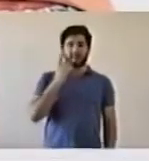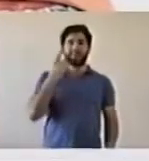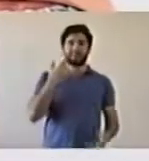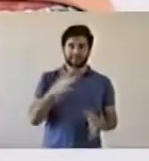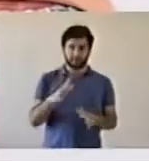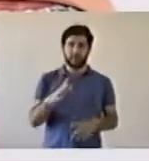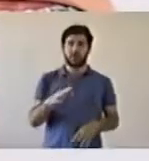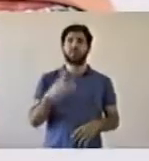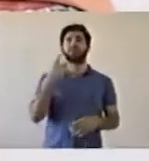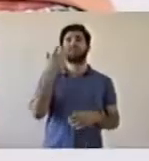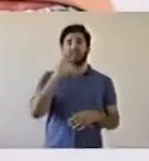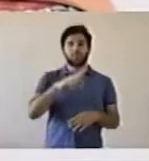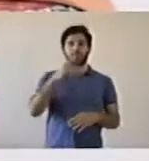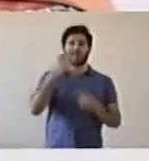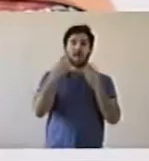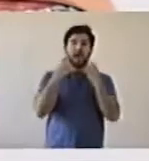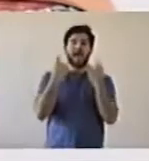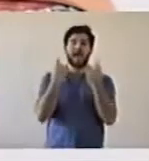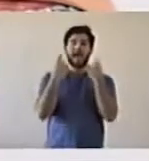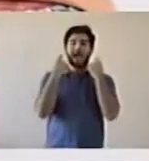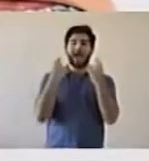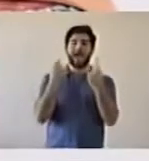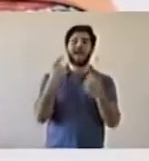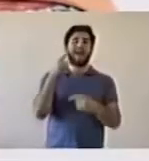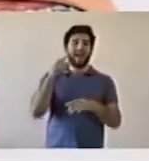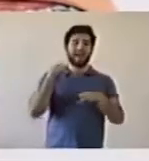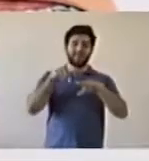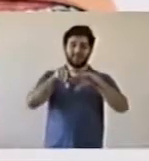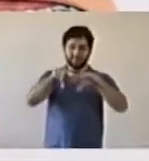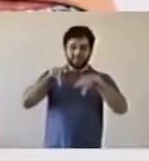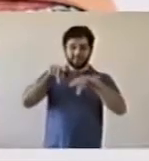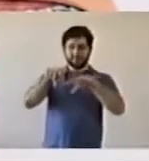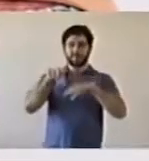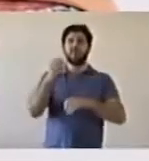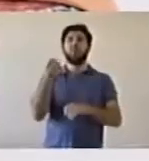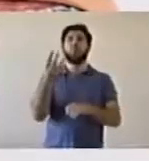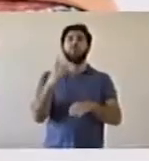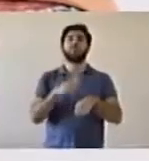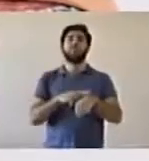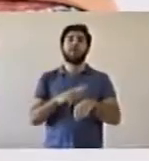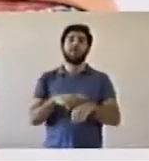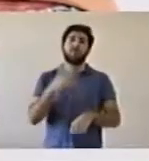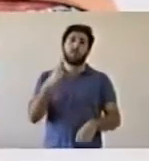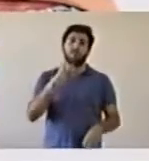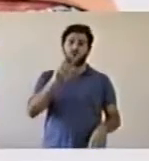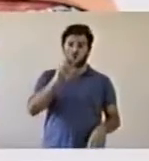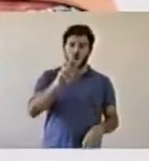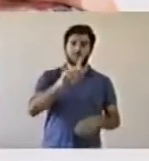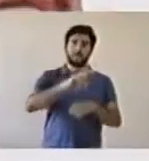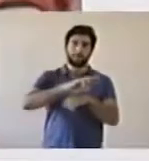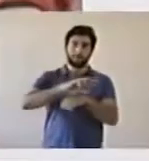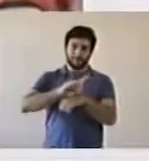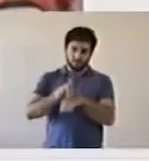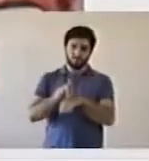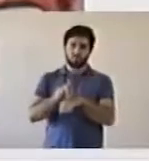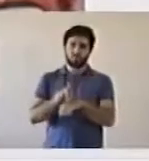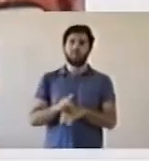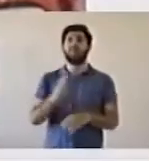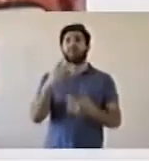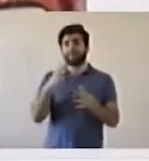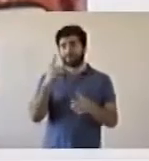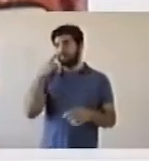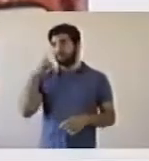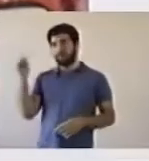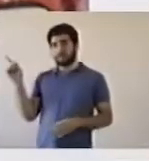realizando un movimiento de adelante hacia atrás. El tiempo aproximado que tardará en cepillarse será de 2 minutos. Por último,